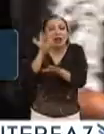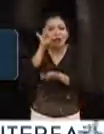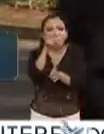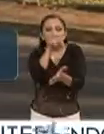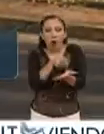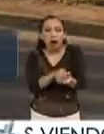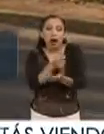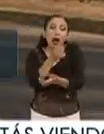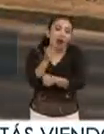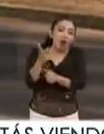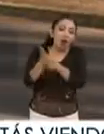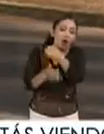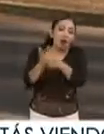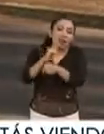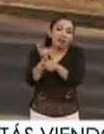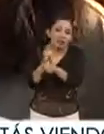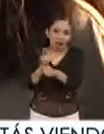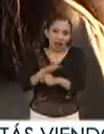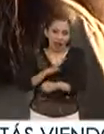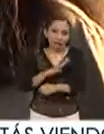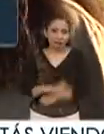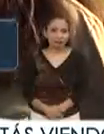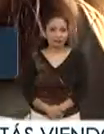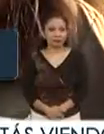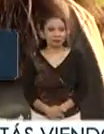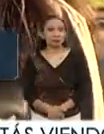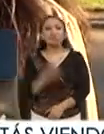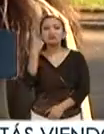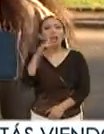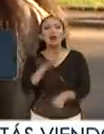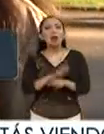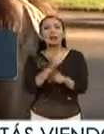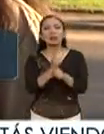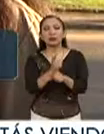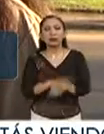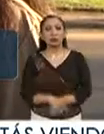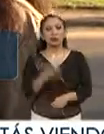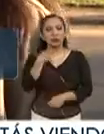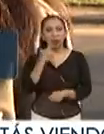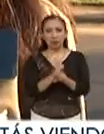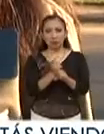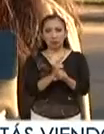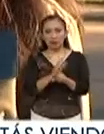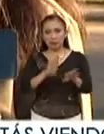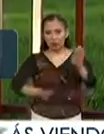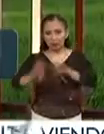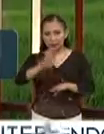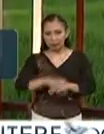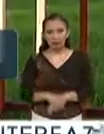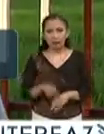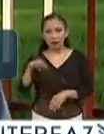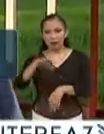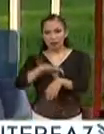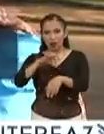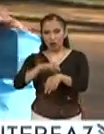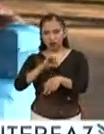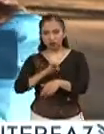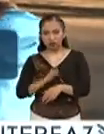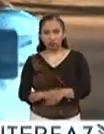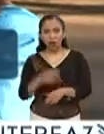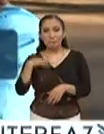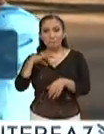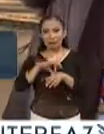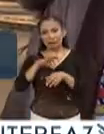su lugar en alguna de las carreras que esta ofrece. ¿Para qué carrera vas? Para licenciatura en biología. En médico cirujano.